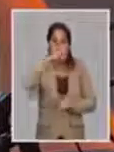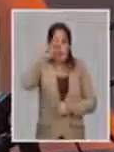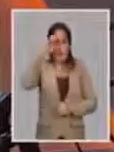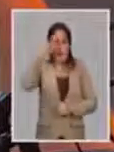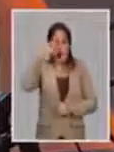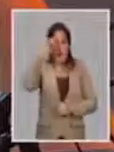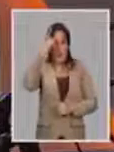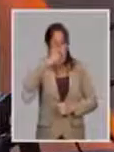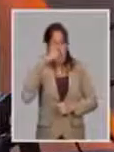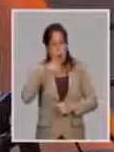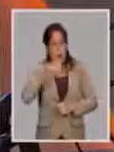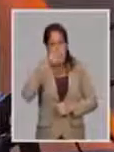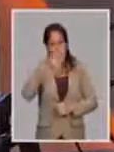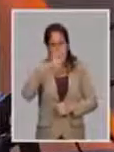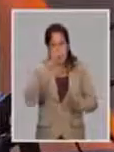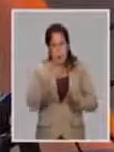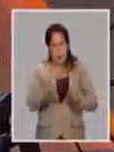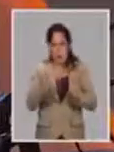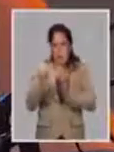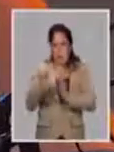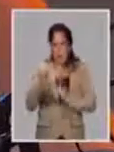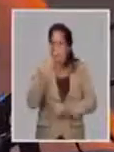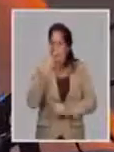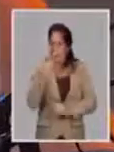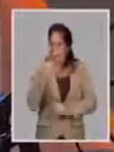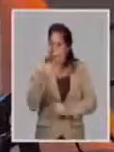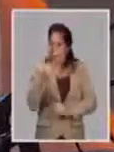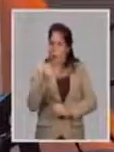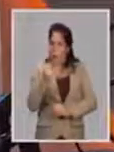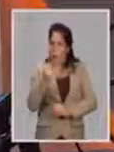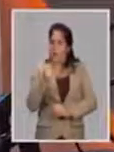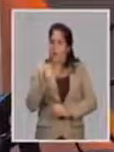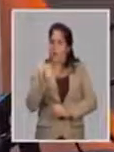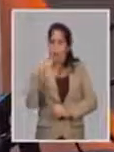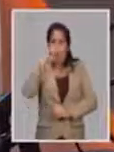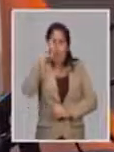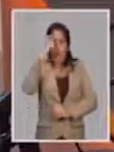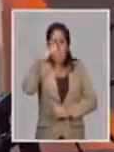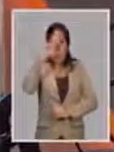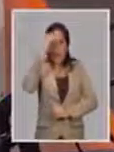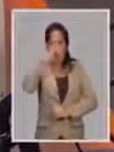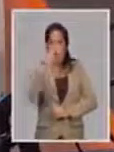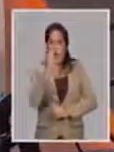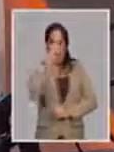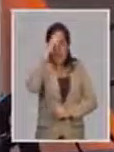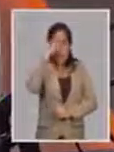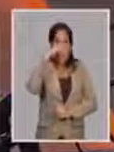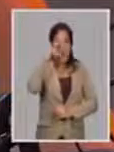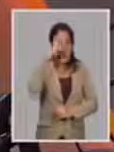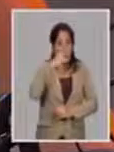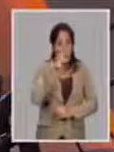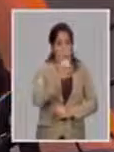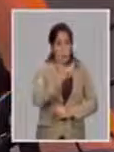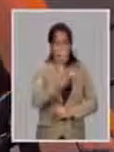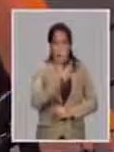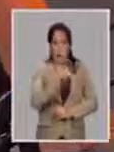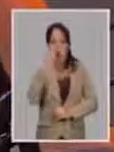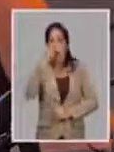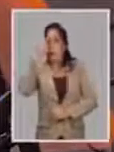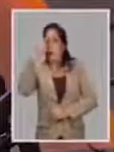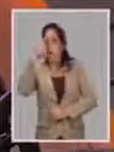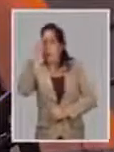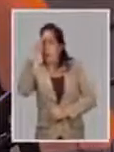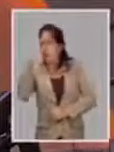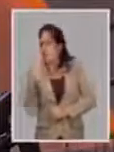vacuna Soberana 02. De eso vamos a estar hablando un poquito más adelante, porque me gustaría pues ir hacia Abdala, no quedarnos solo en Soberana 02. ¿Qué